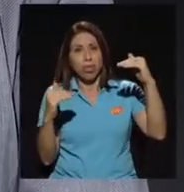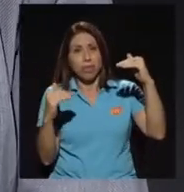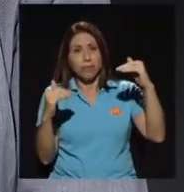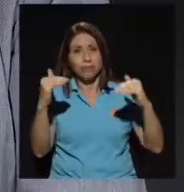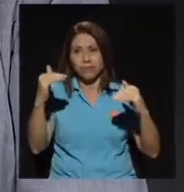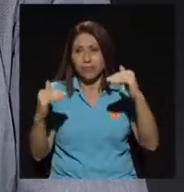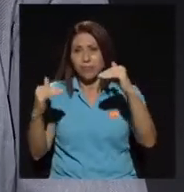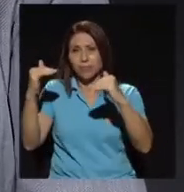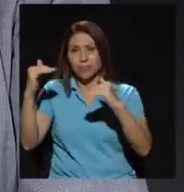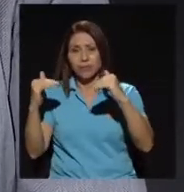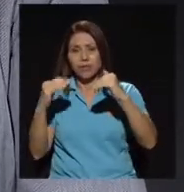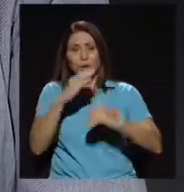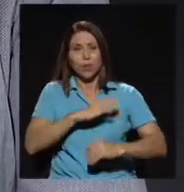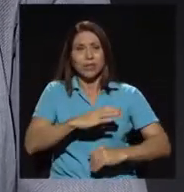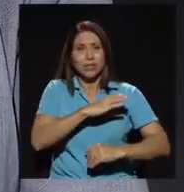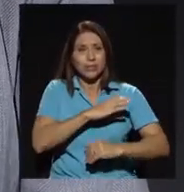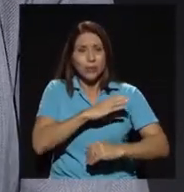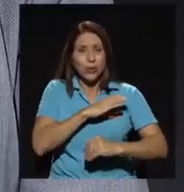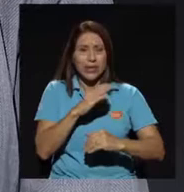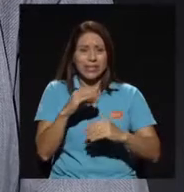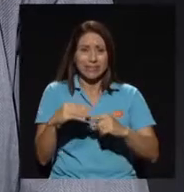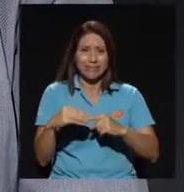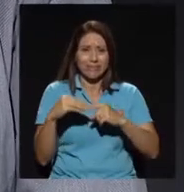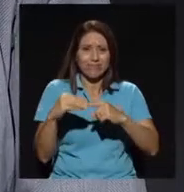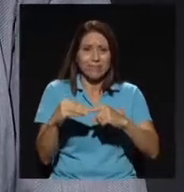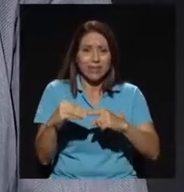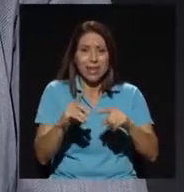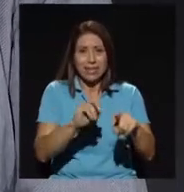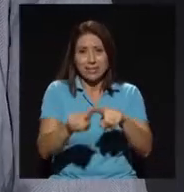condiciones estructurales de las regiones, en tanto